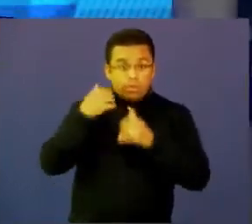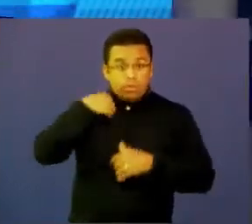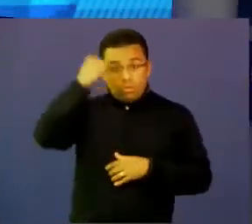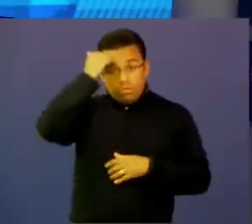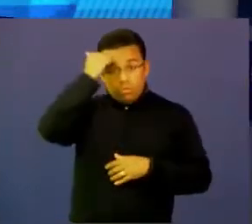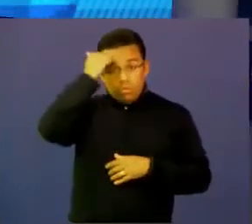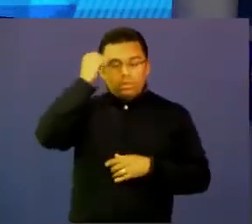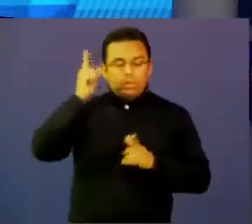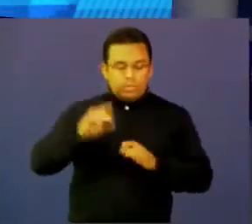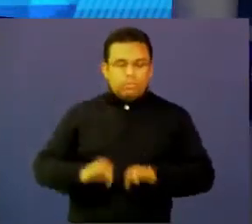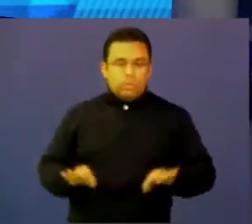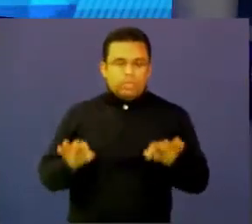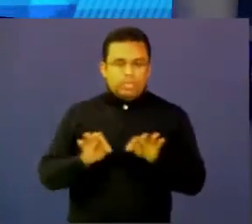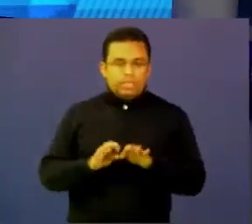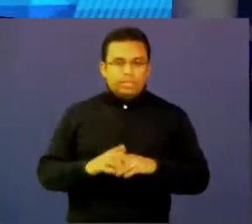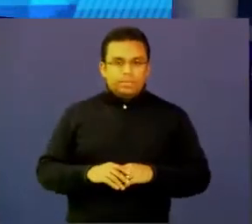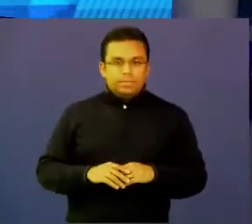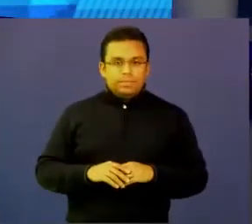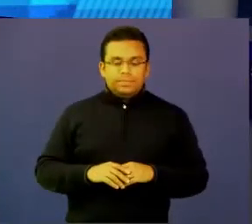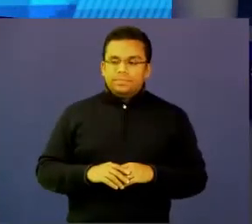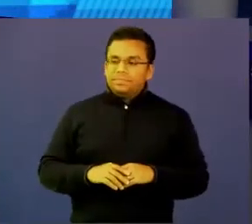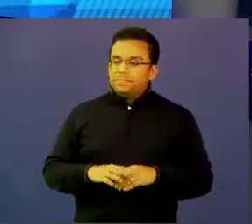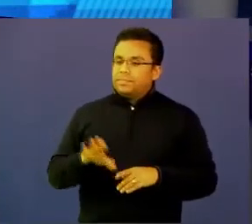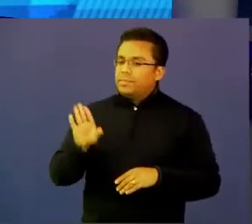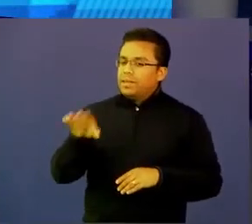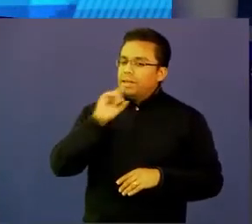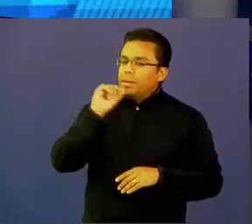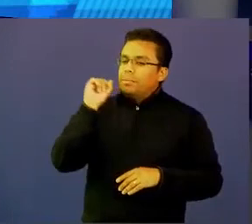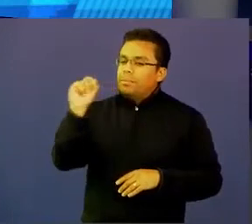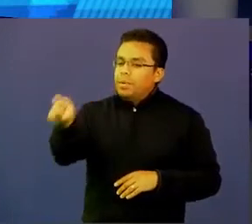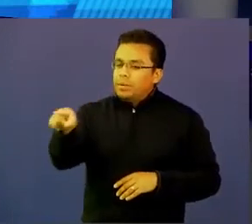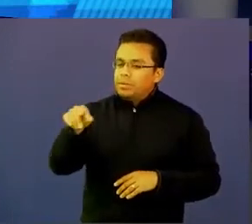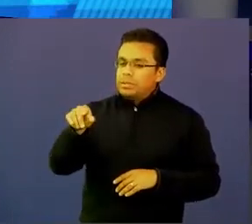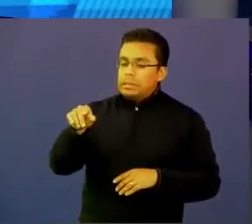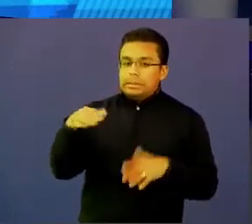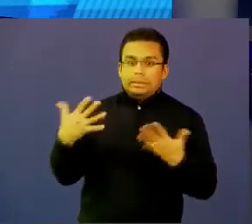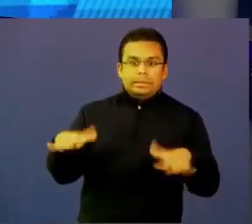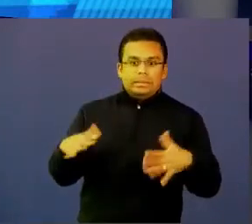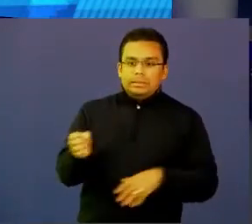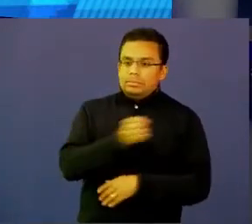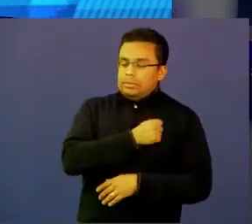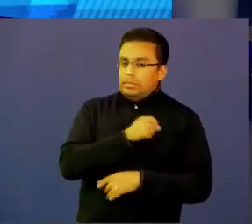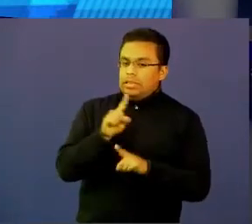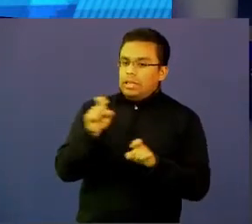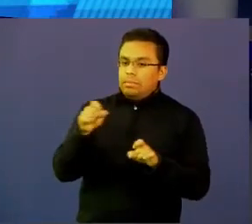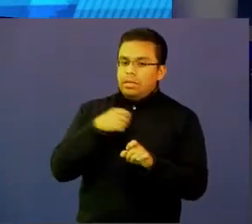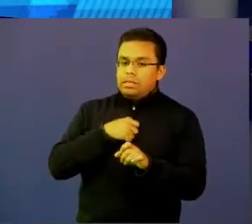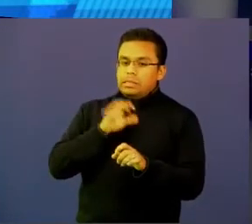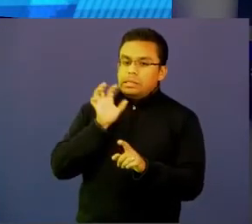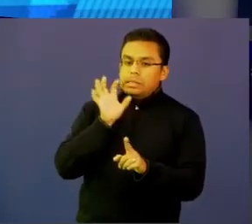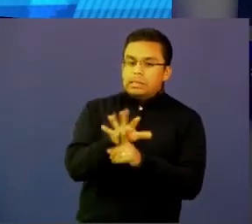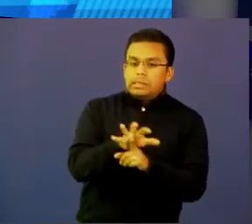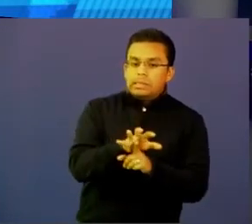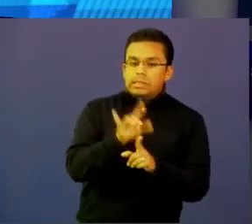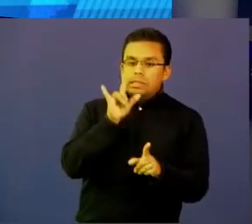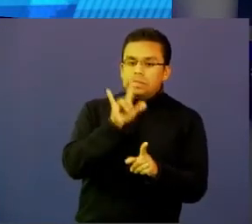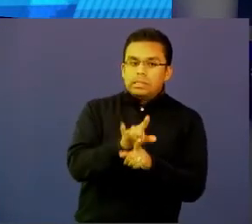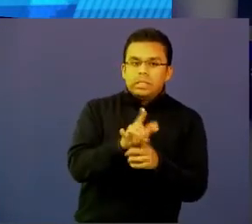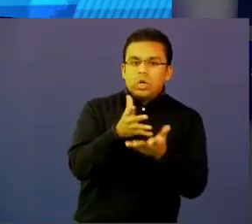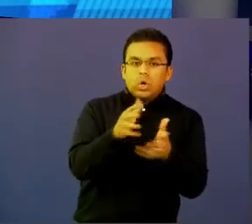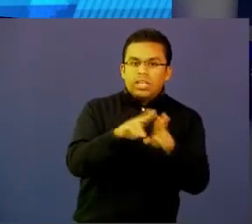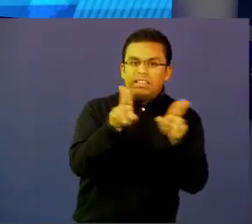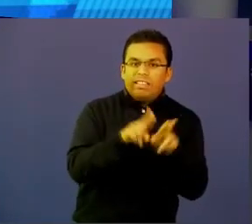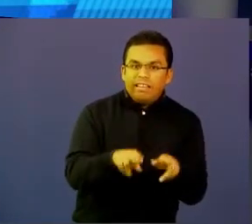sé que nos apasiona ese tema y que tiene que ver con el ciberacoso. Víctor Manuel Rengifo nos pregunta,